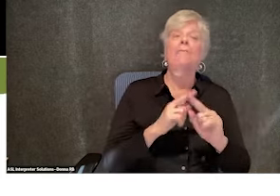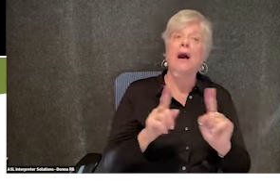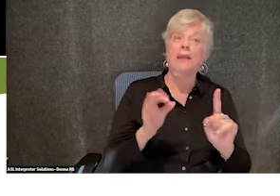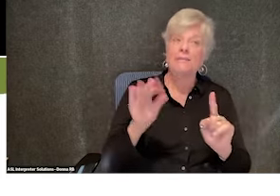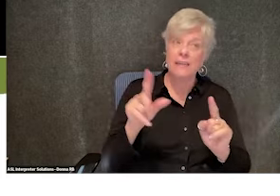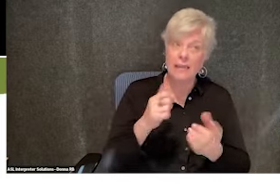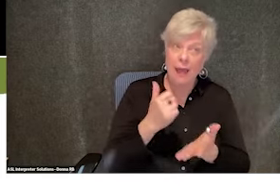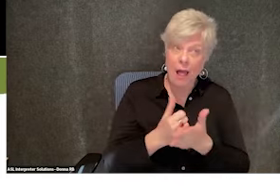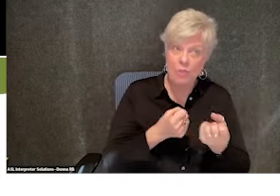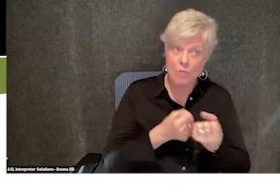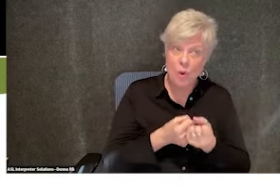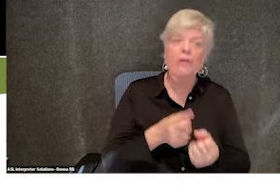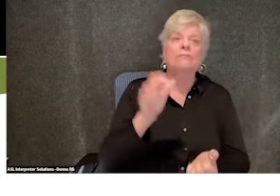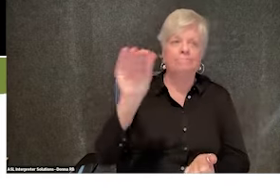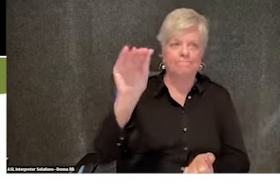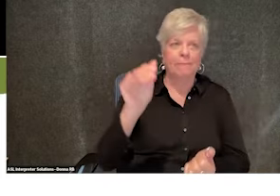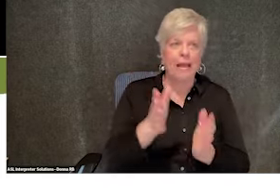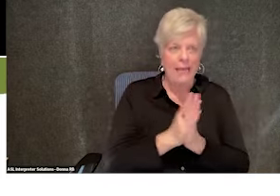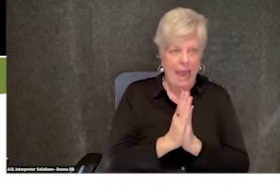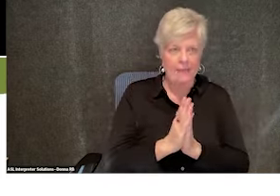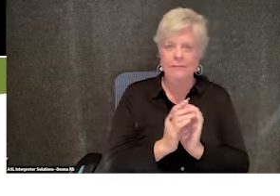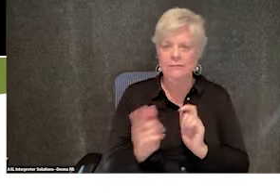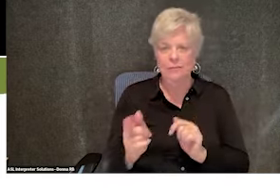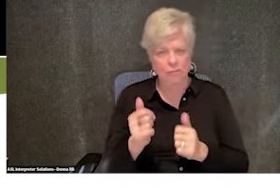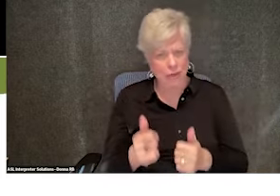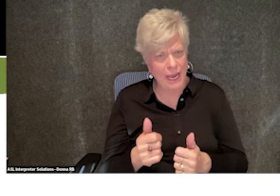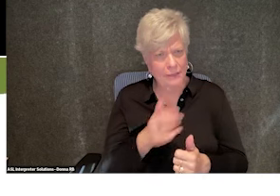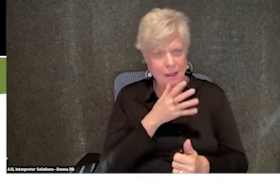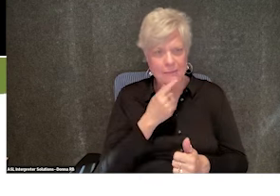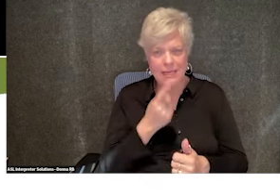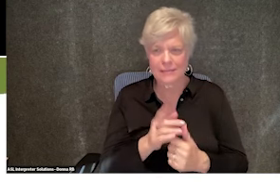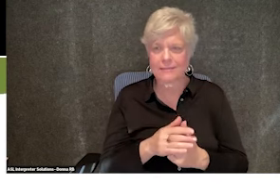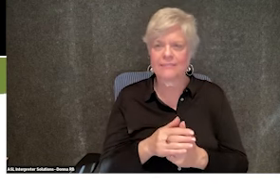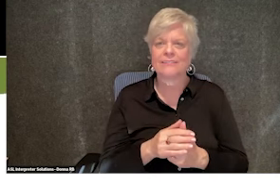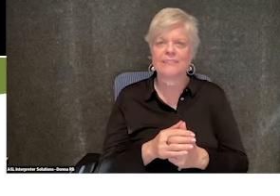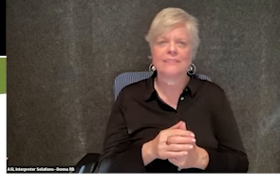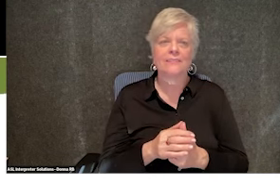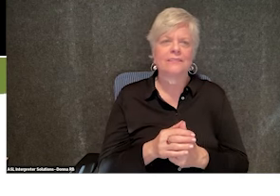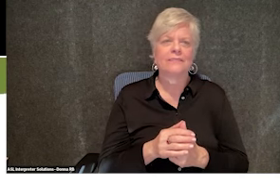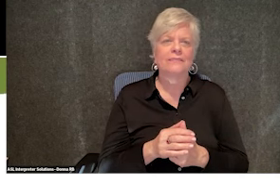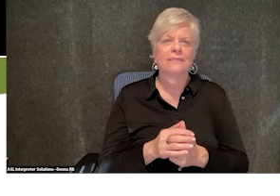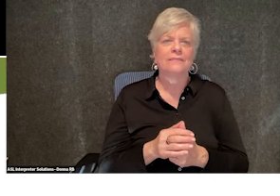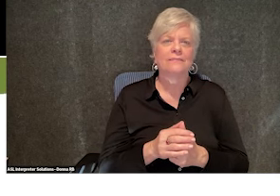Vamos a hablar un poquito ahora de los apoyos en la comunidad.